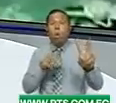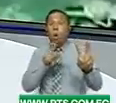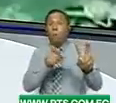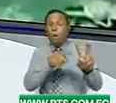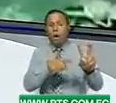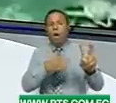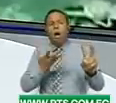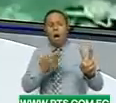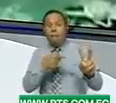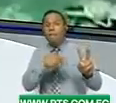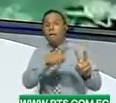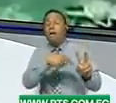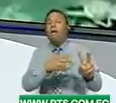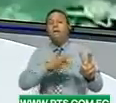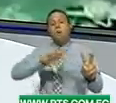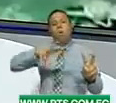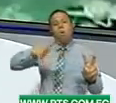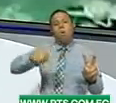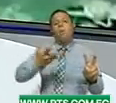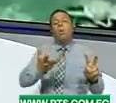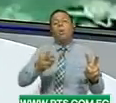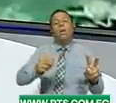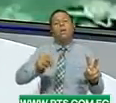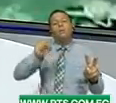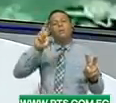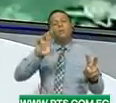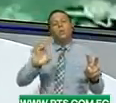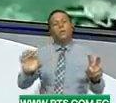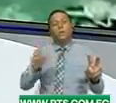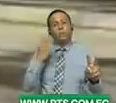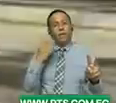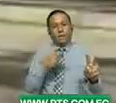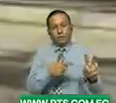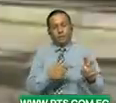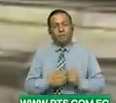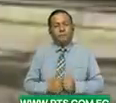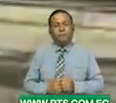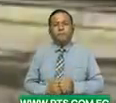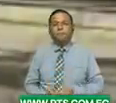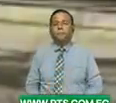acusados de perpetrar un asalto al suroeste de Guayaquil.